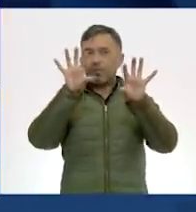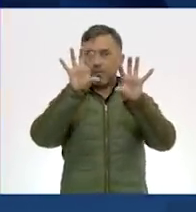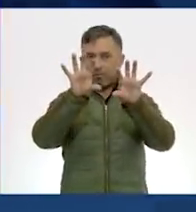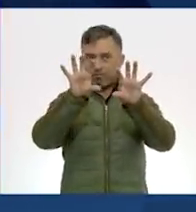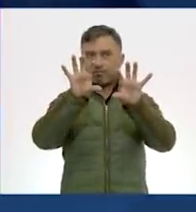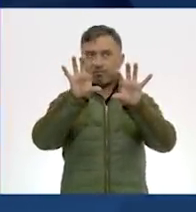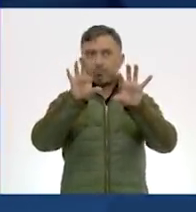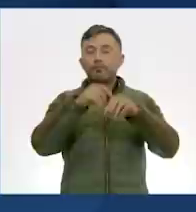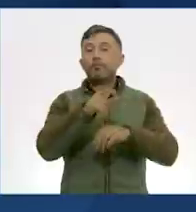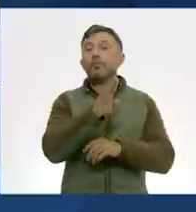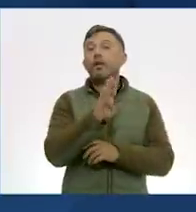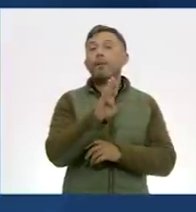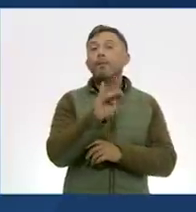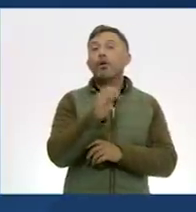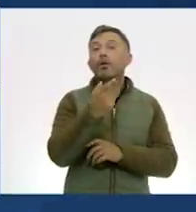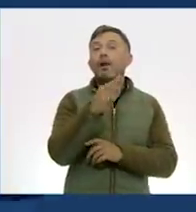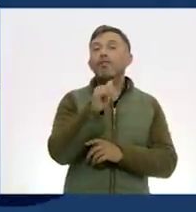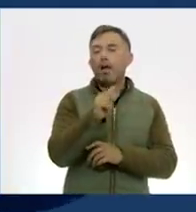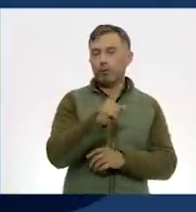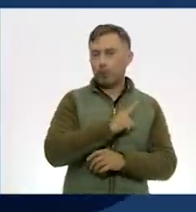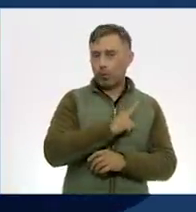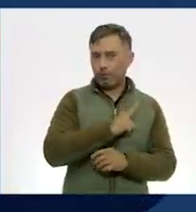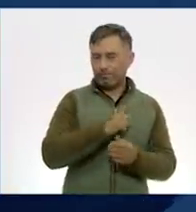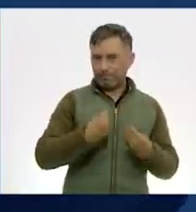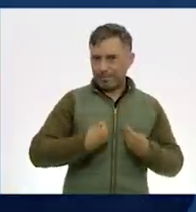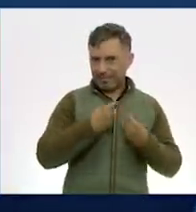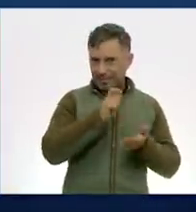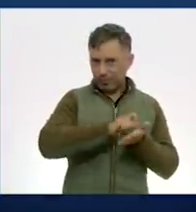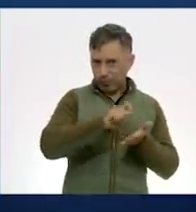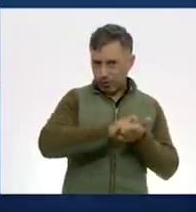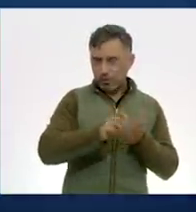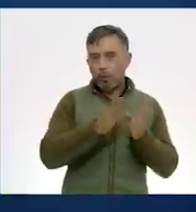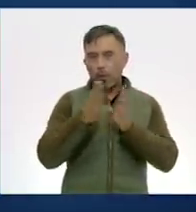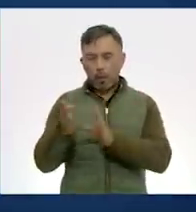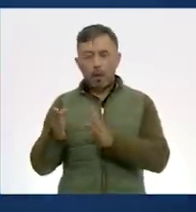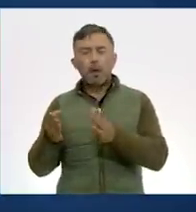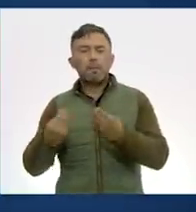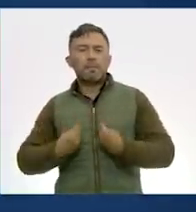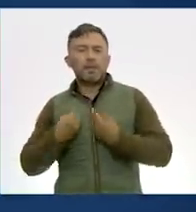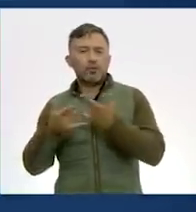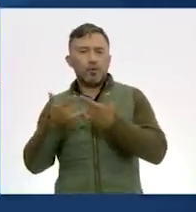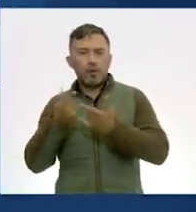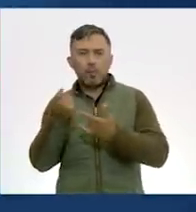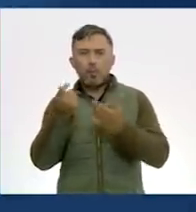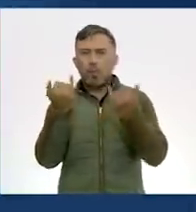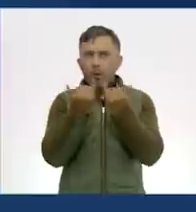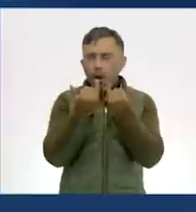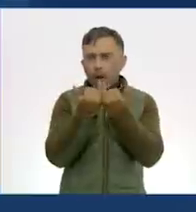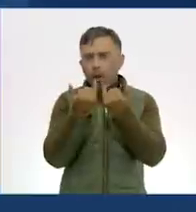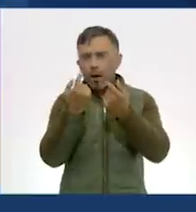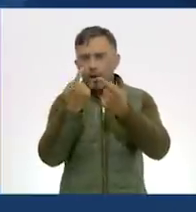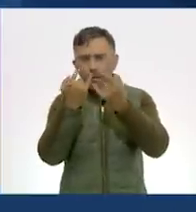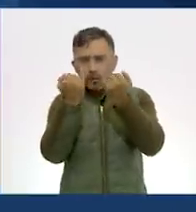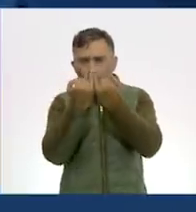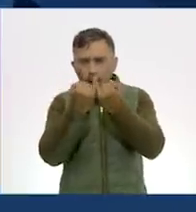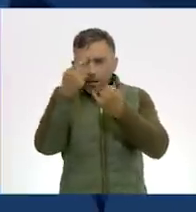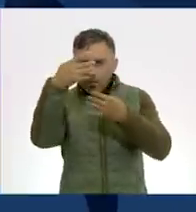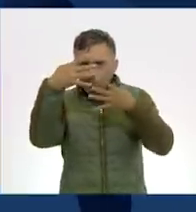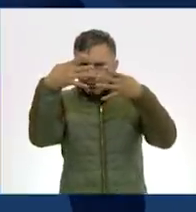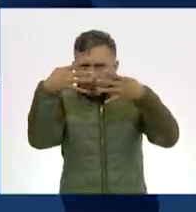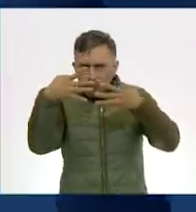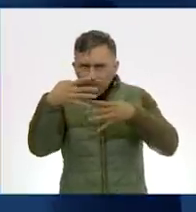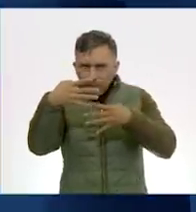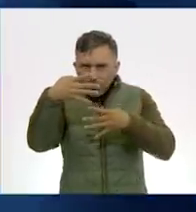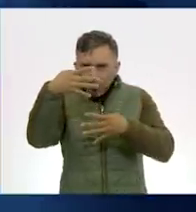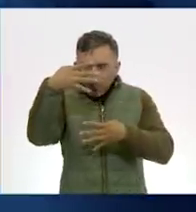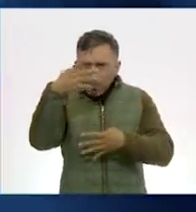de la biografía, de la autobiografía y en qué se parecen. Hace ratito hice un comentario que